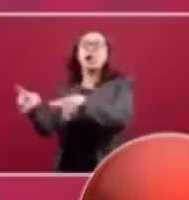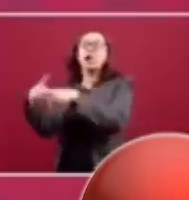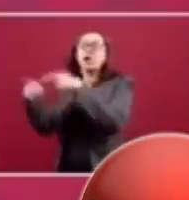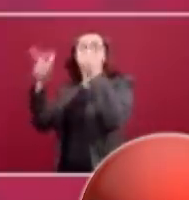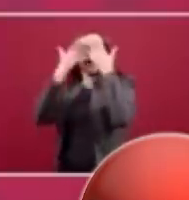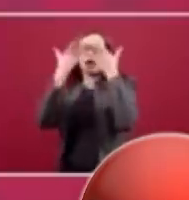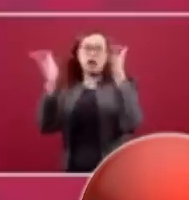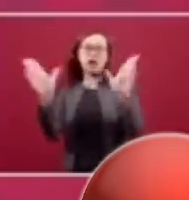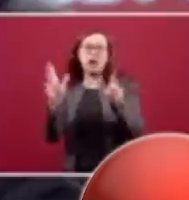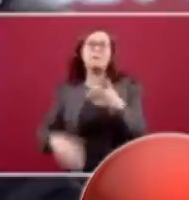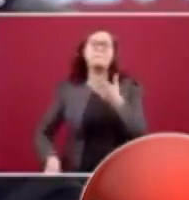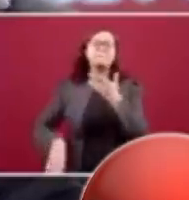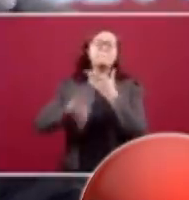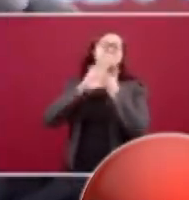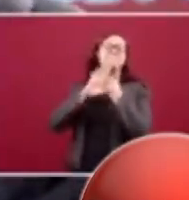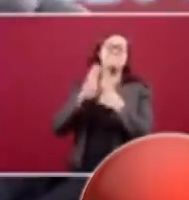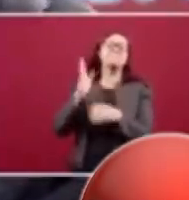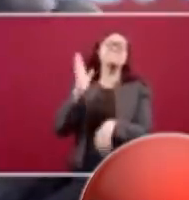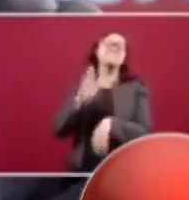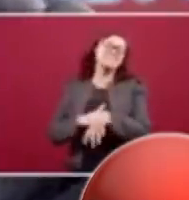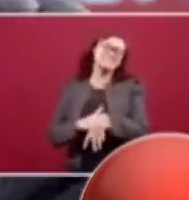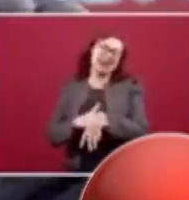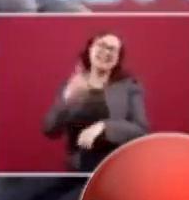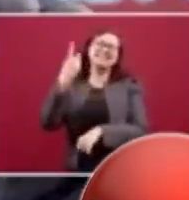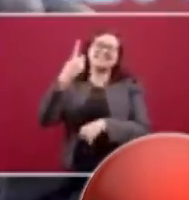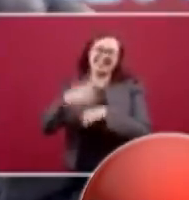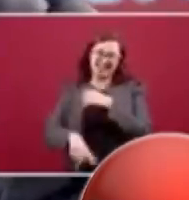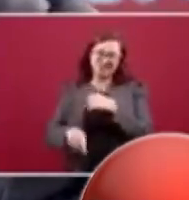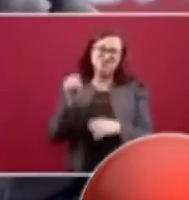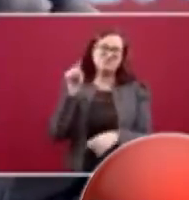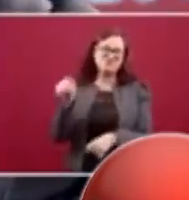piensa que son independientes